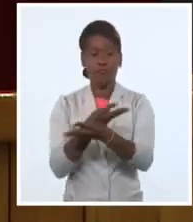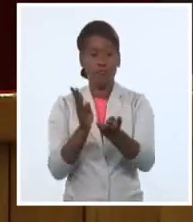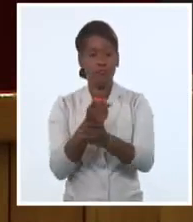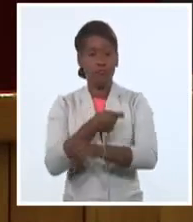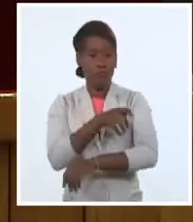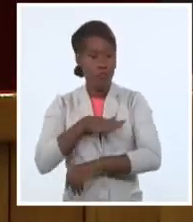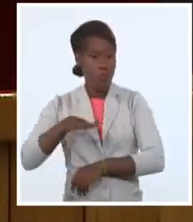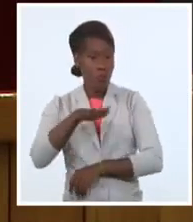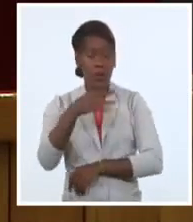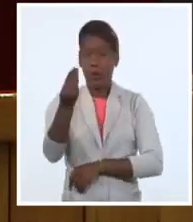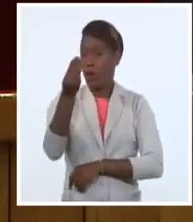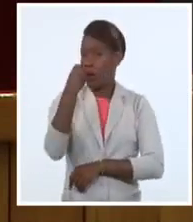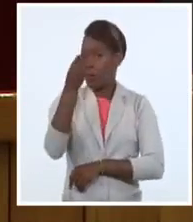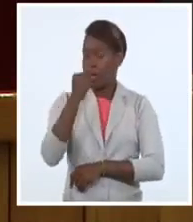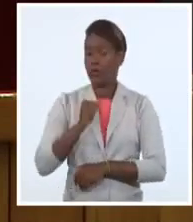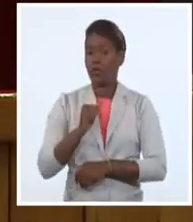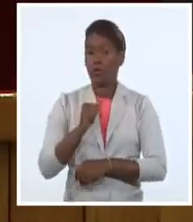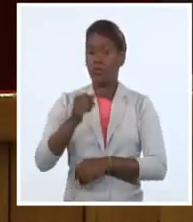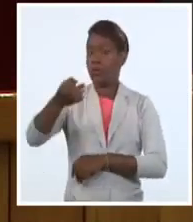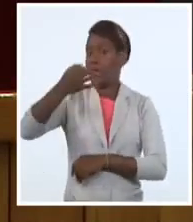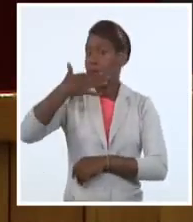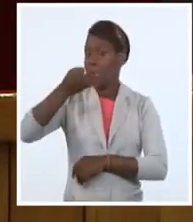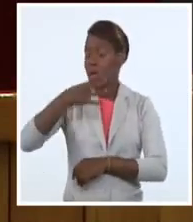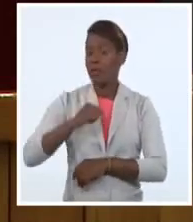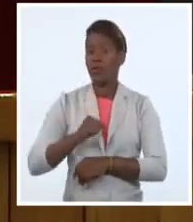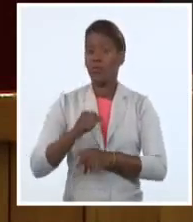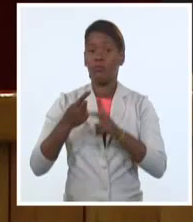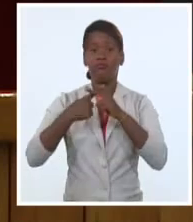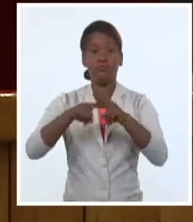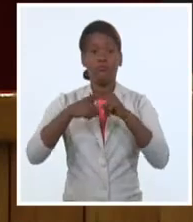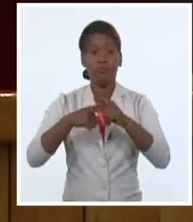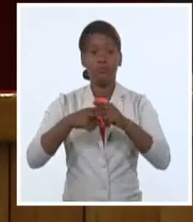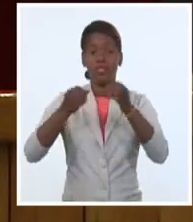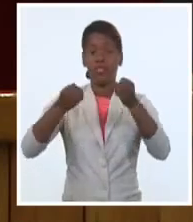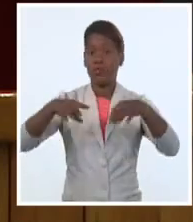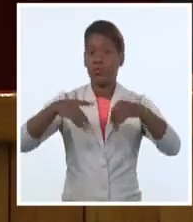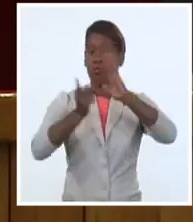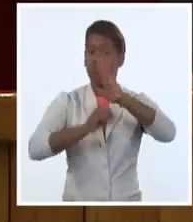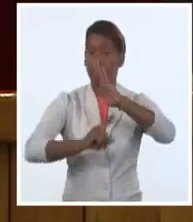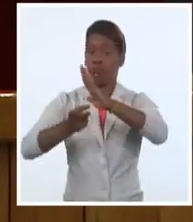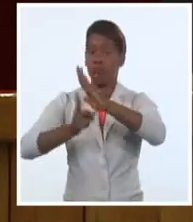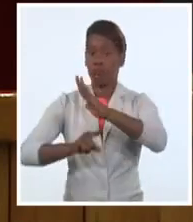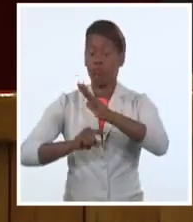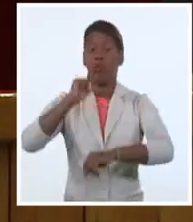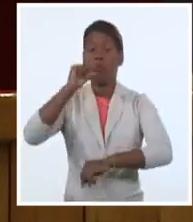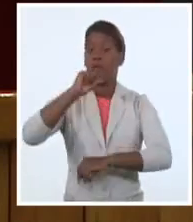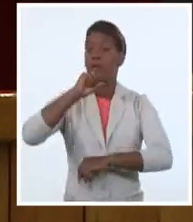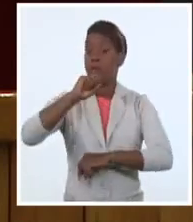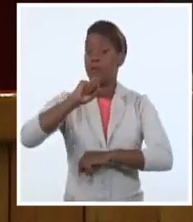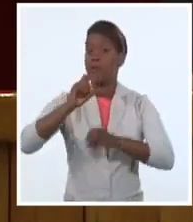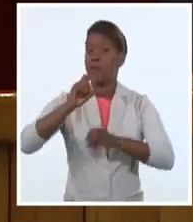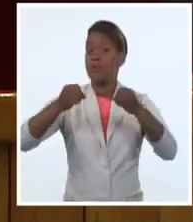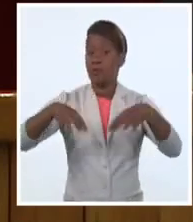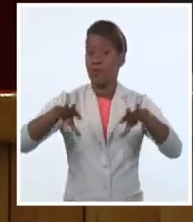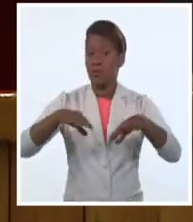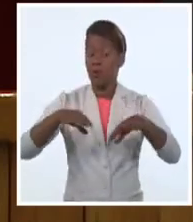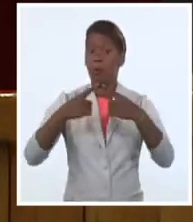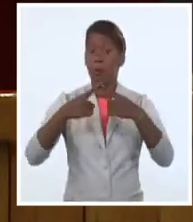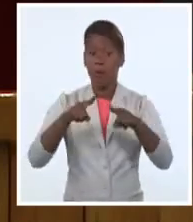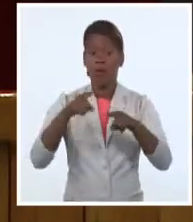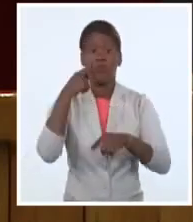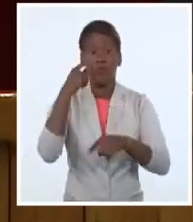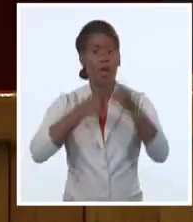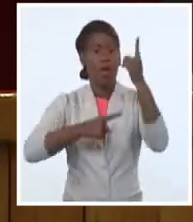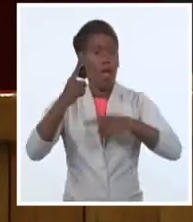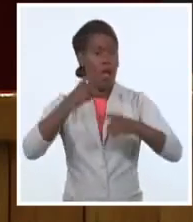que demanda para su estabilidad el sistema electroenergético nacional. Esta difícil situación provoca insatisfacción y